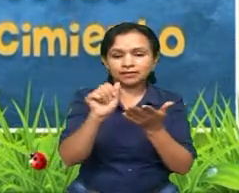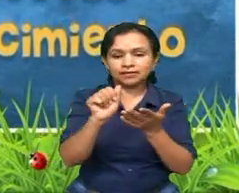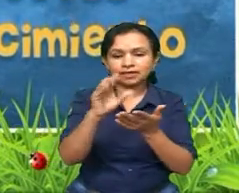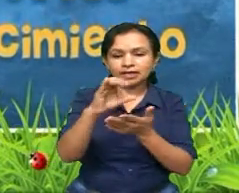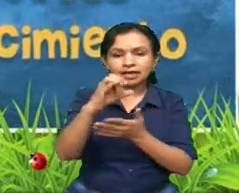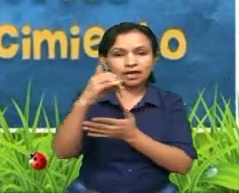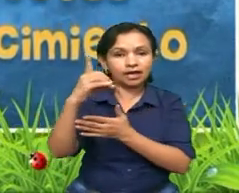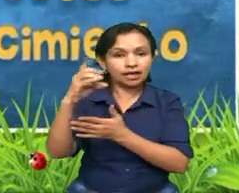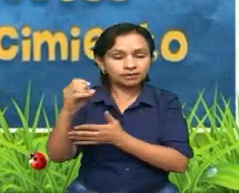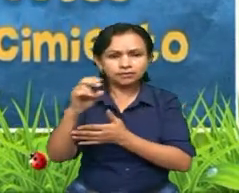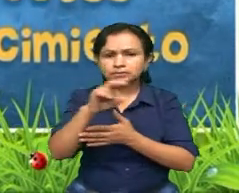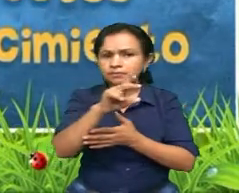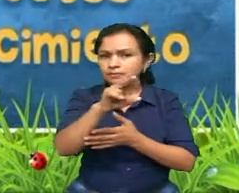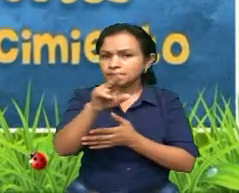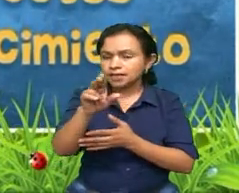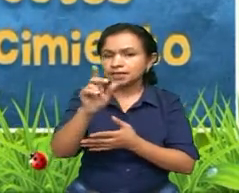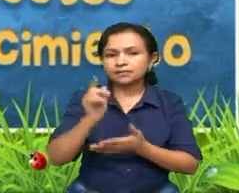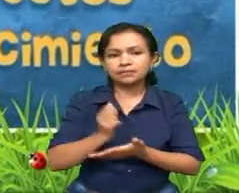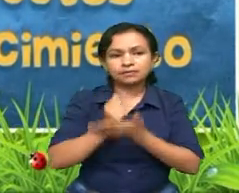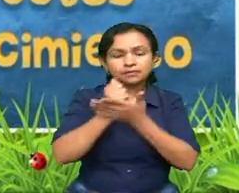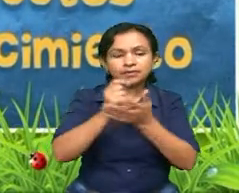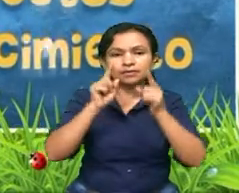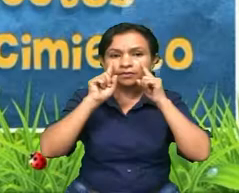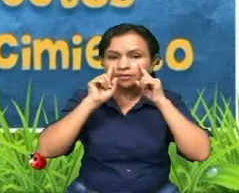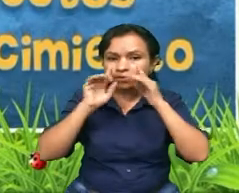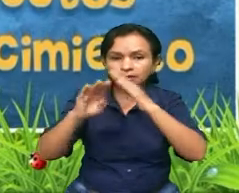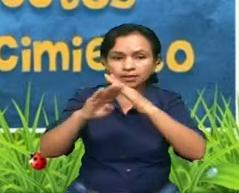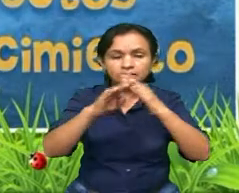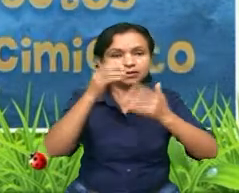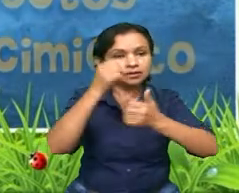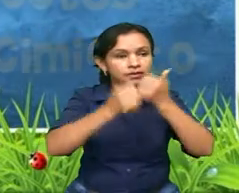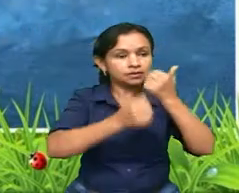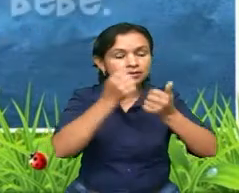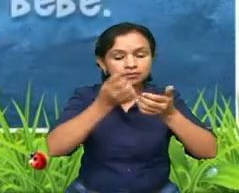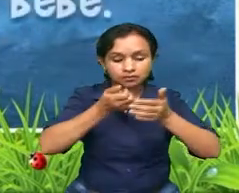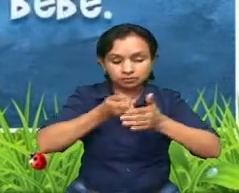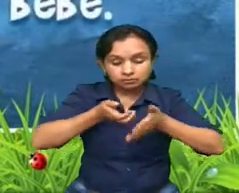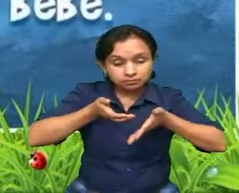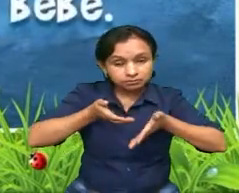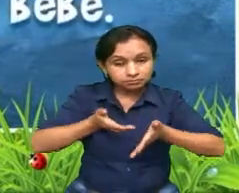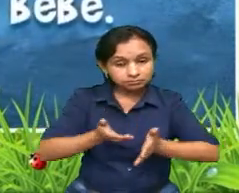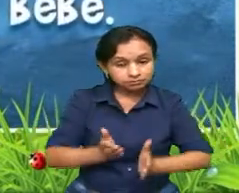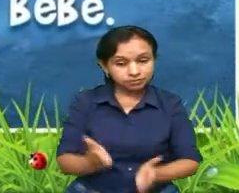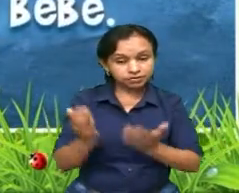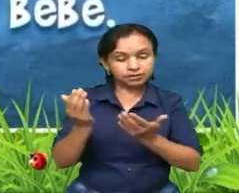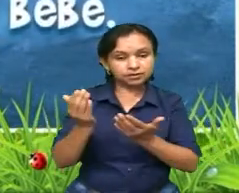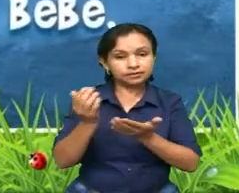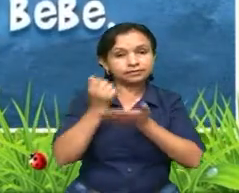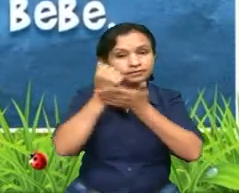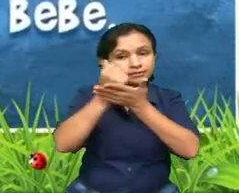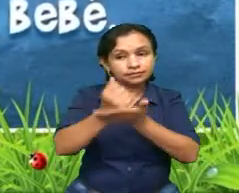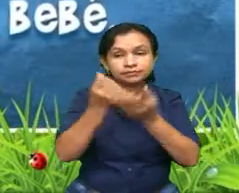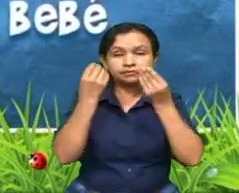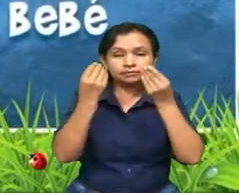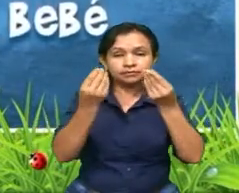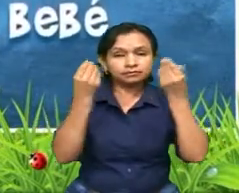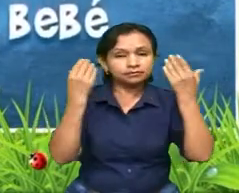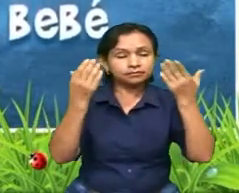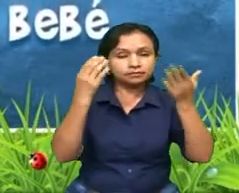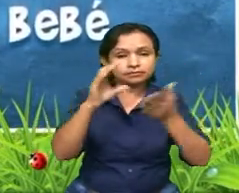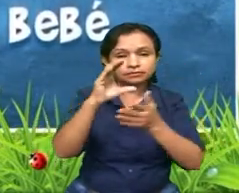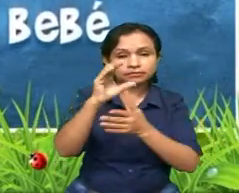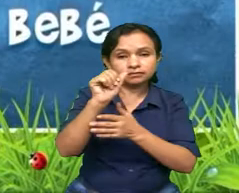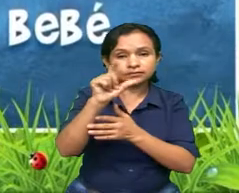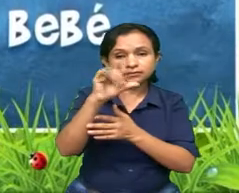fólico, mismo que sirve para prevenir defectos de nacimiento, además de aportar gran cantidad de